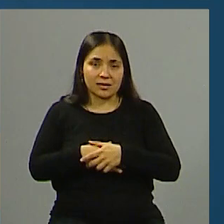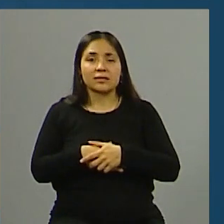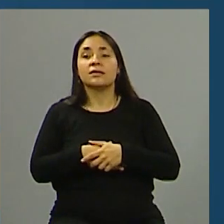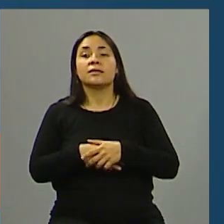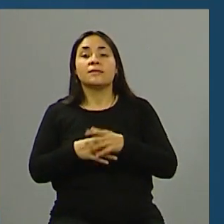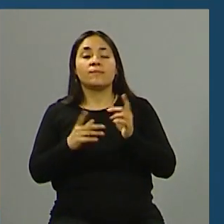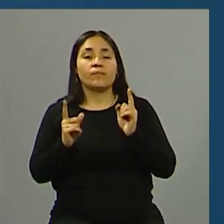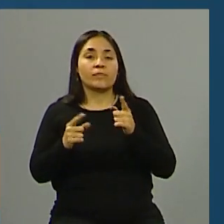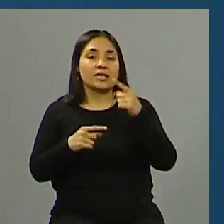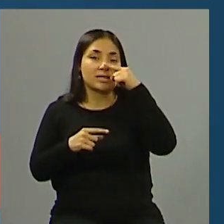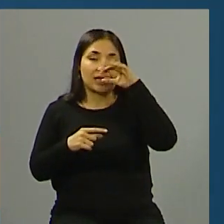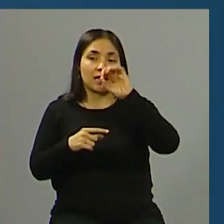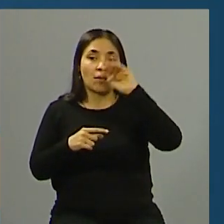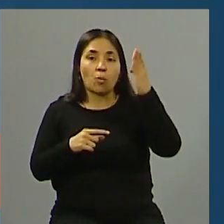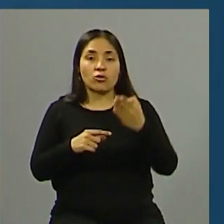el 70%